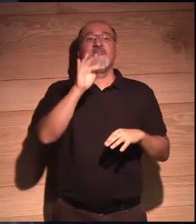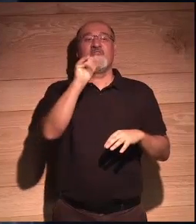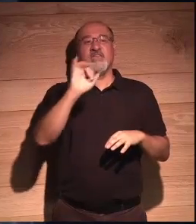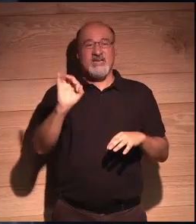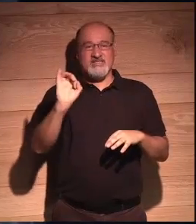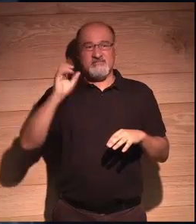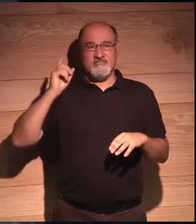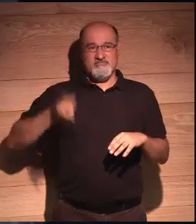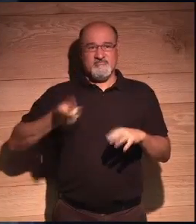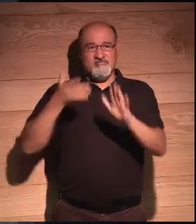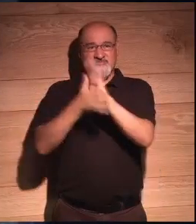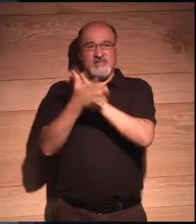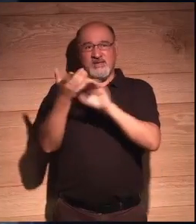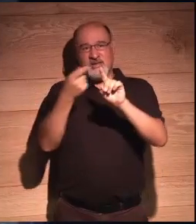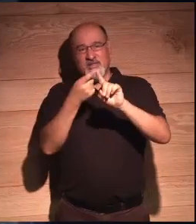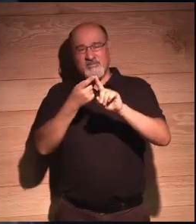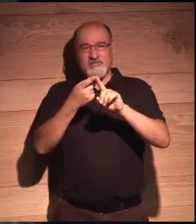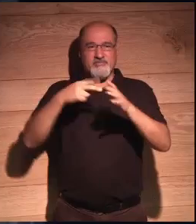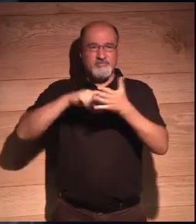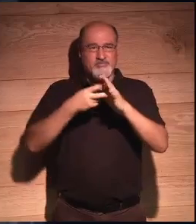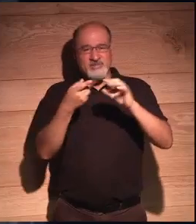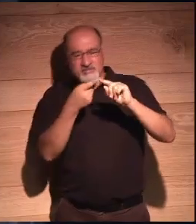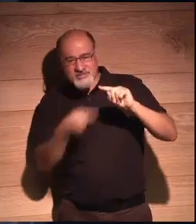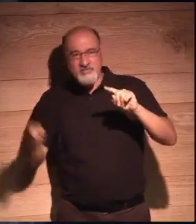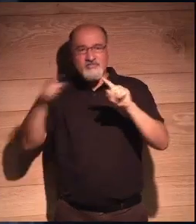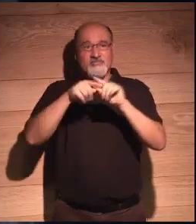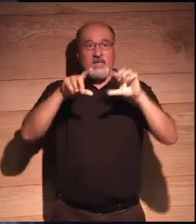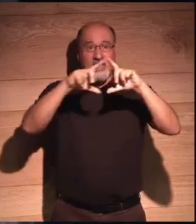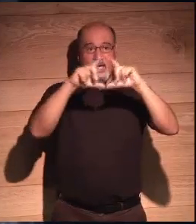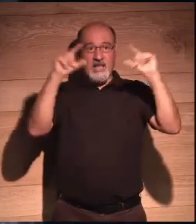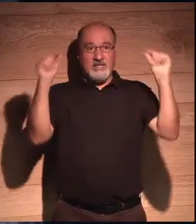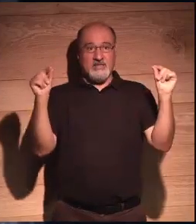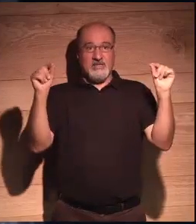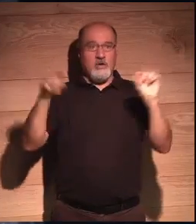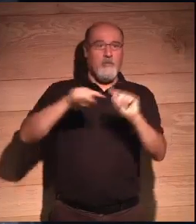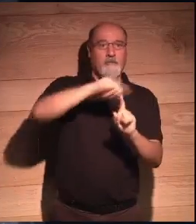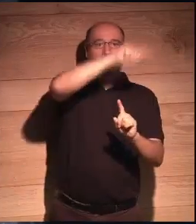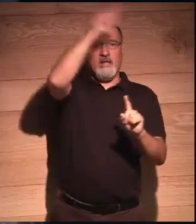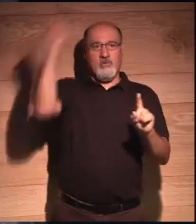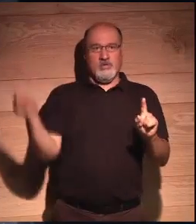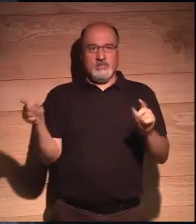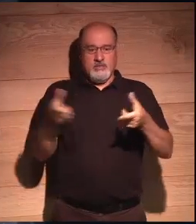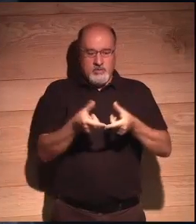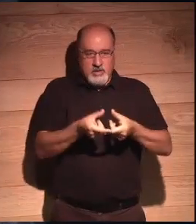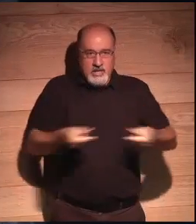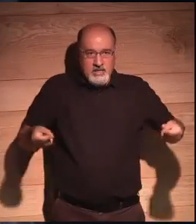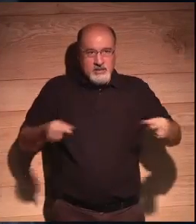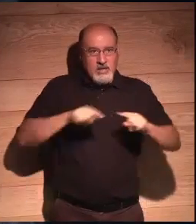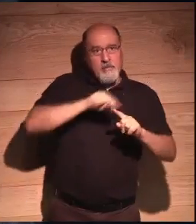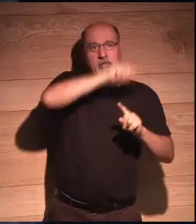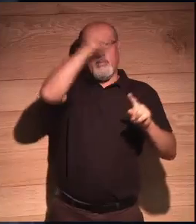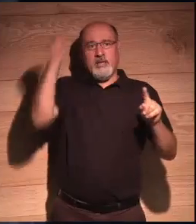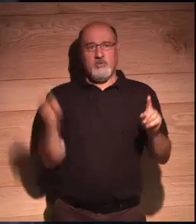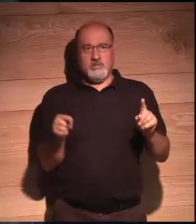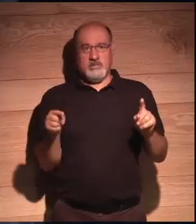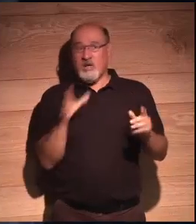una trayectoria elíptica a una trayectoria parabólica que nos permita salirnos y pasar a otras órbitas, ¿no? Todo esto